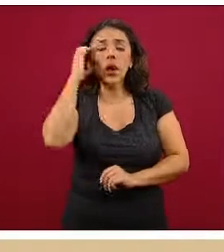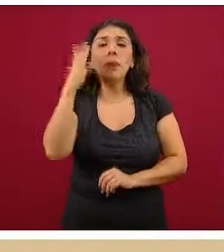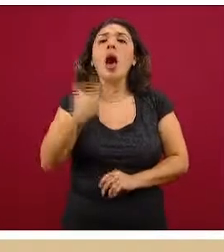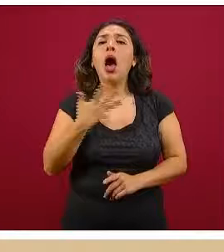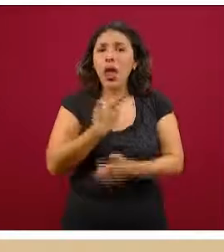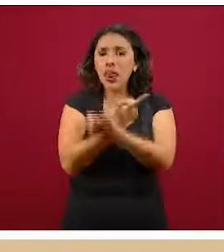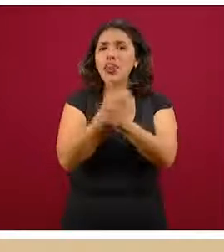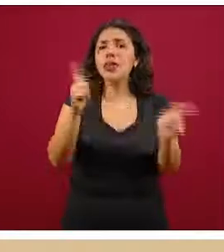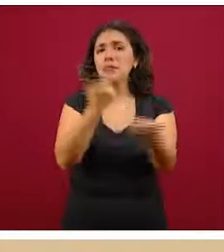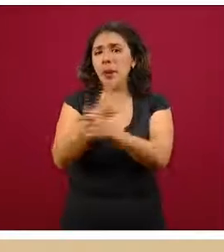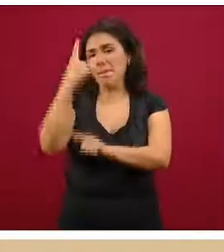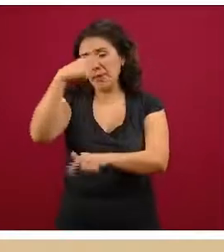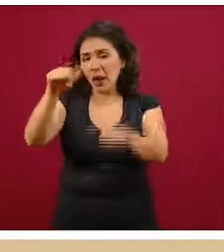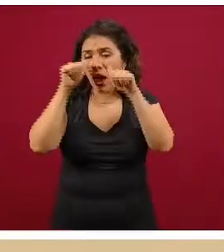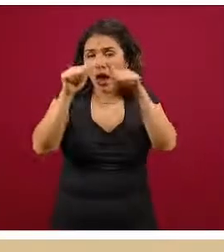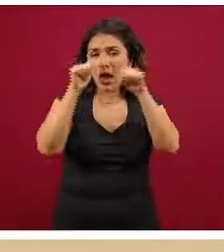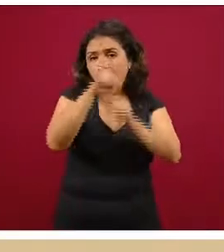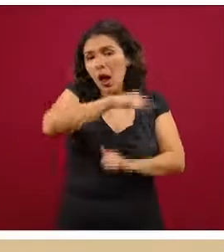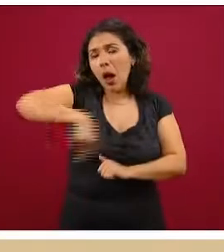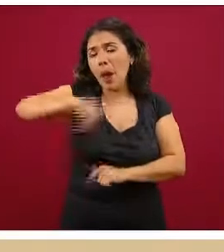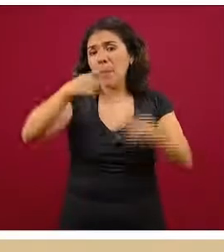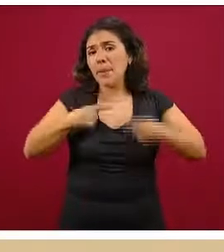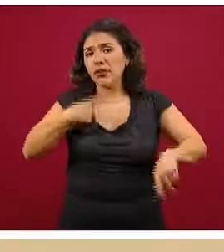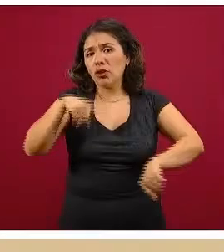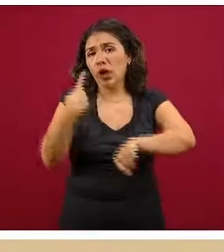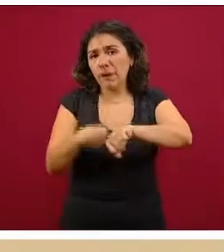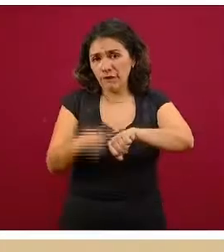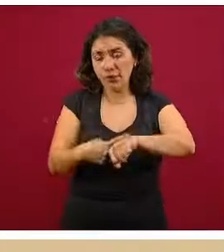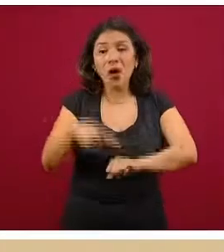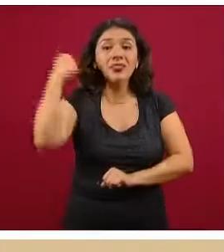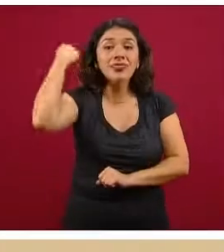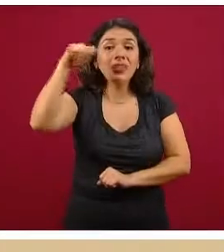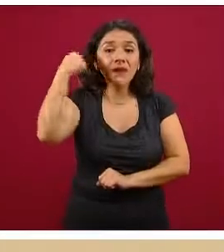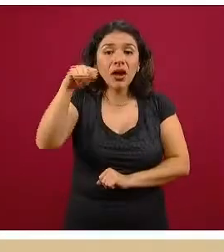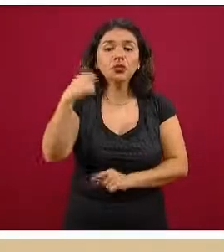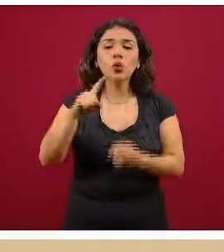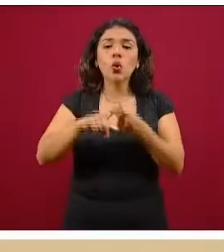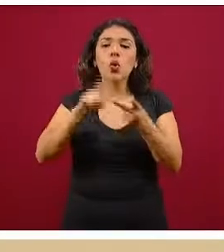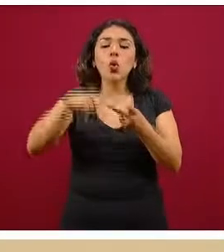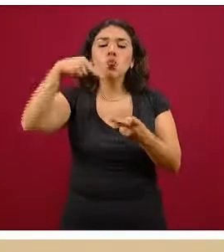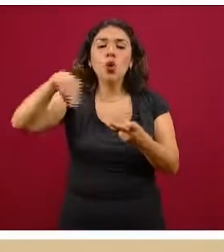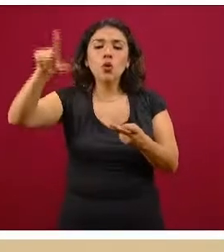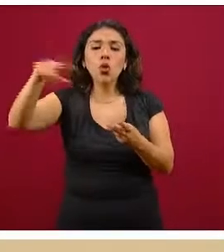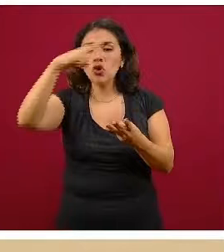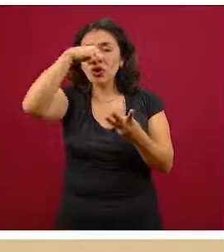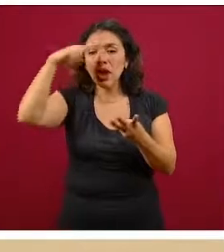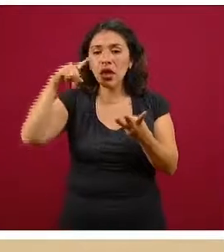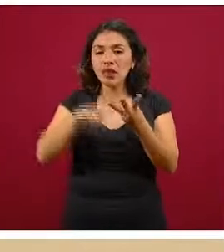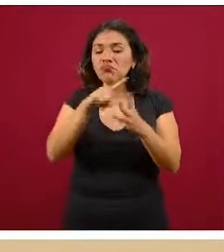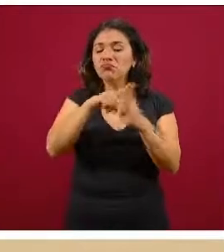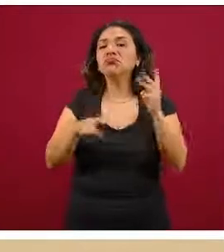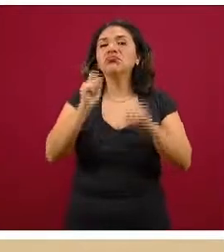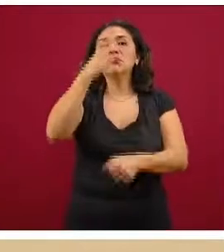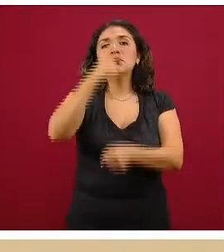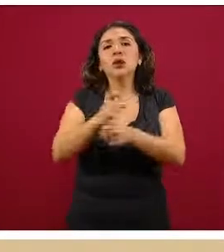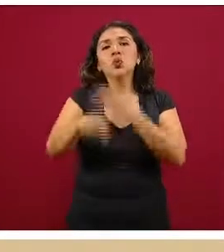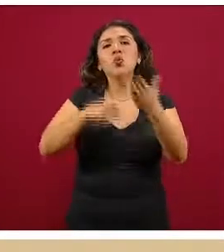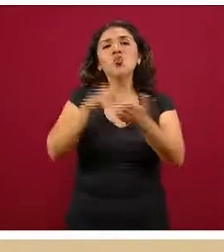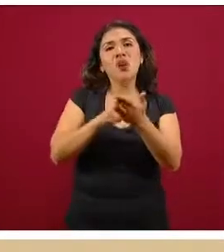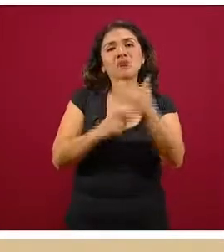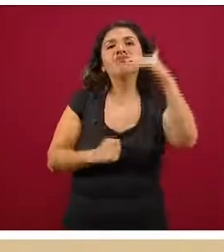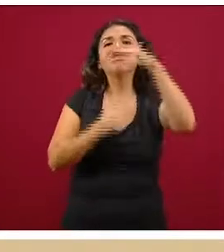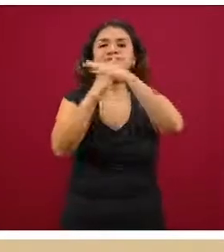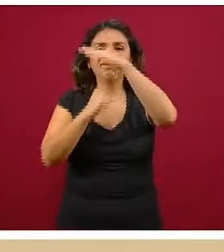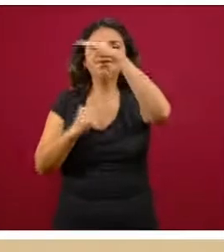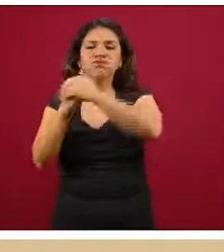para este tipo de pacientes. Tabasco, Nuevo León y Nayarit son los que han mantenido durante las últimas 2